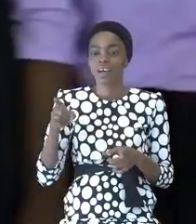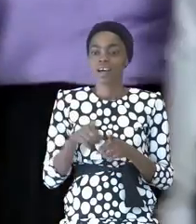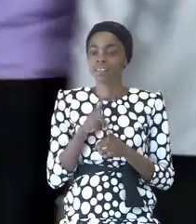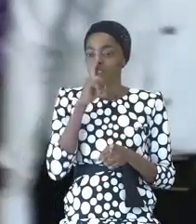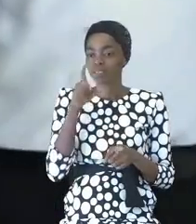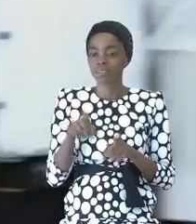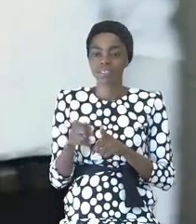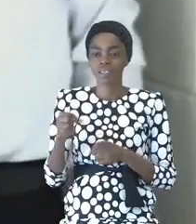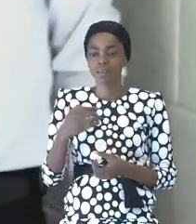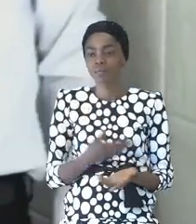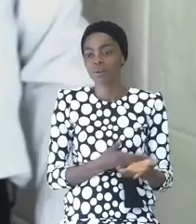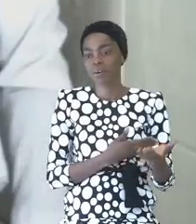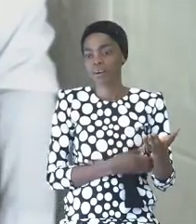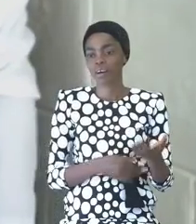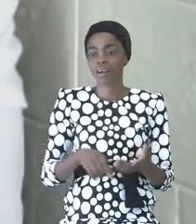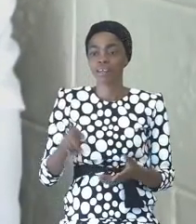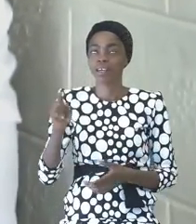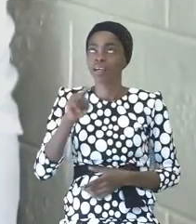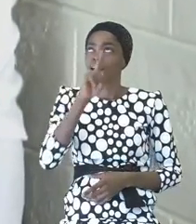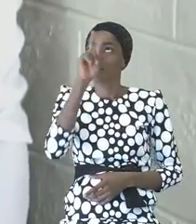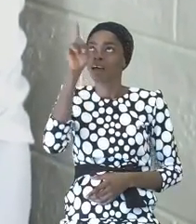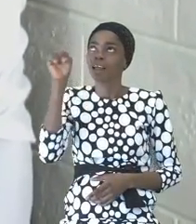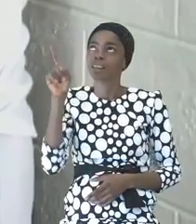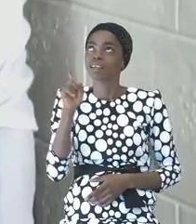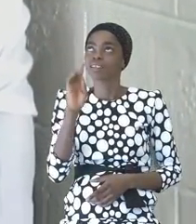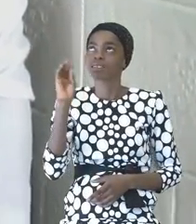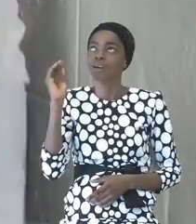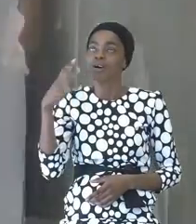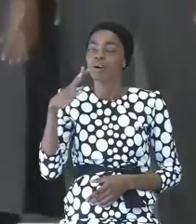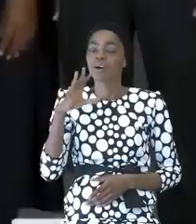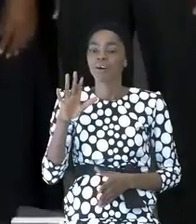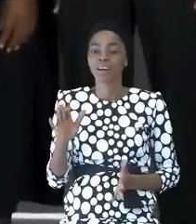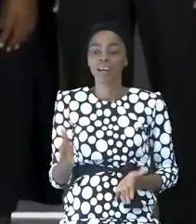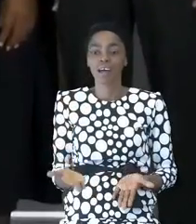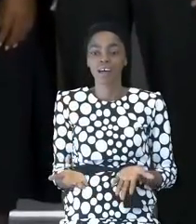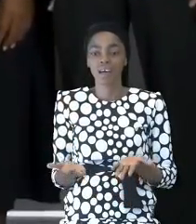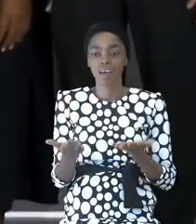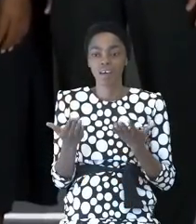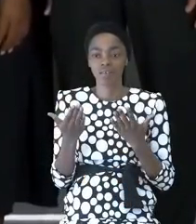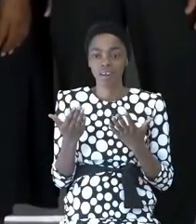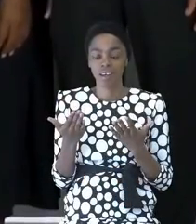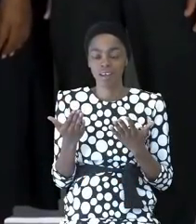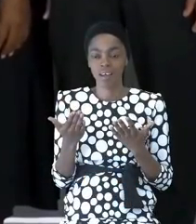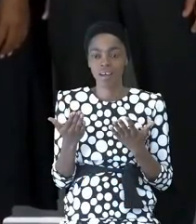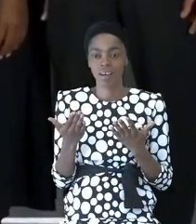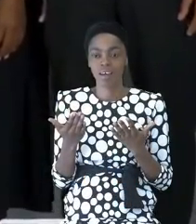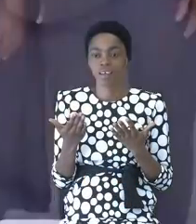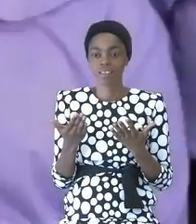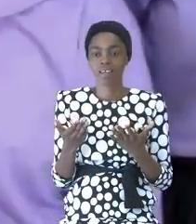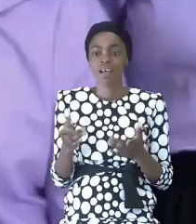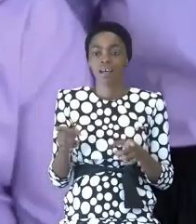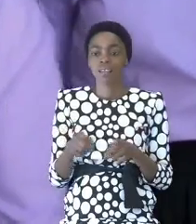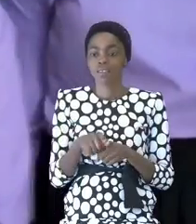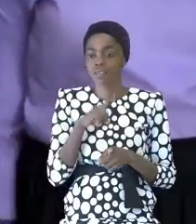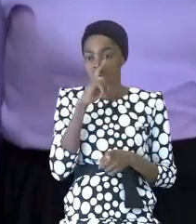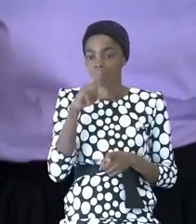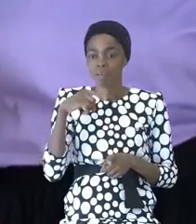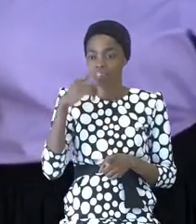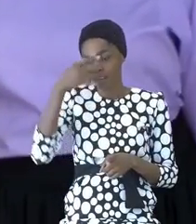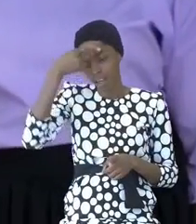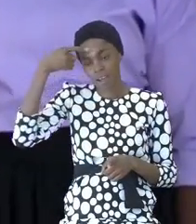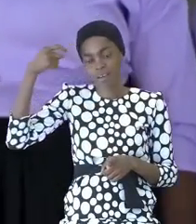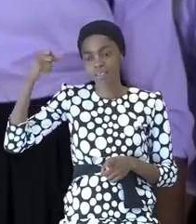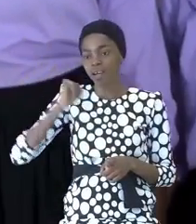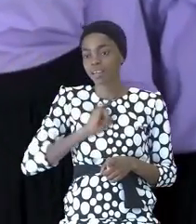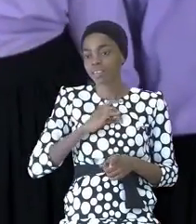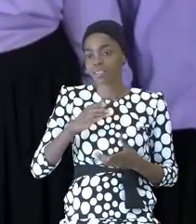tan cierto como la mañana se levanta el sol, tan cierto como